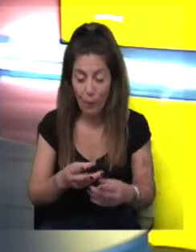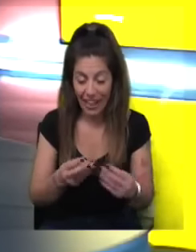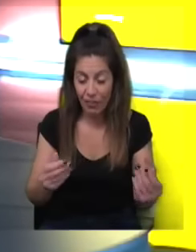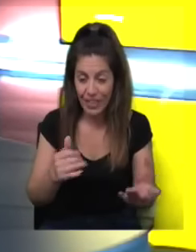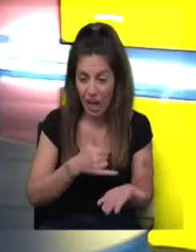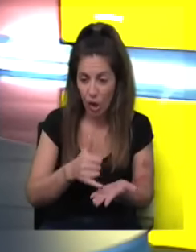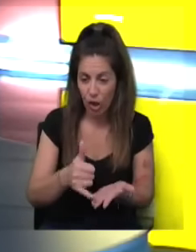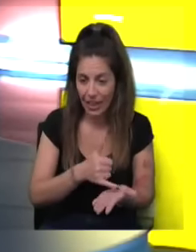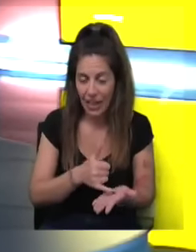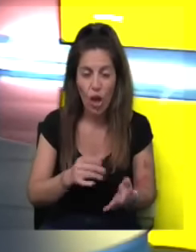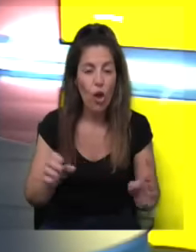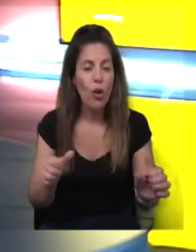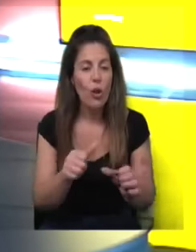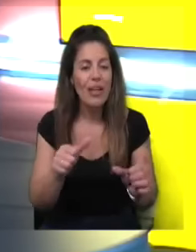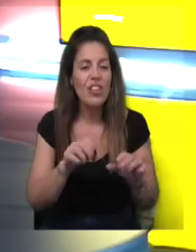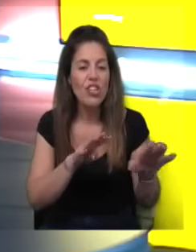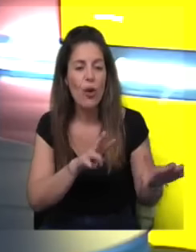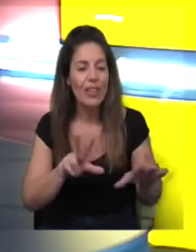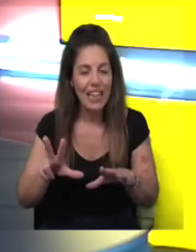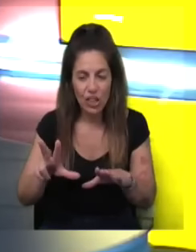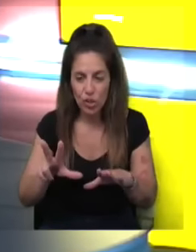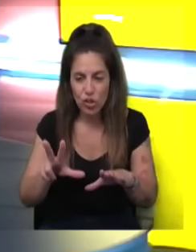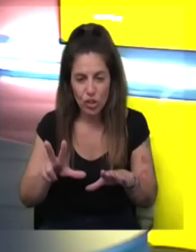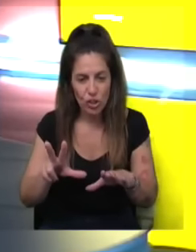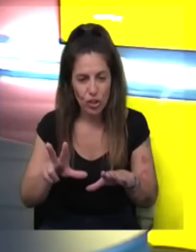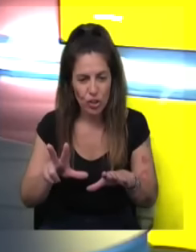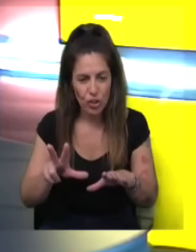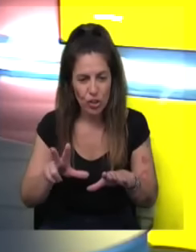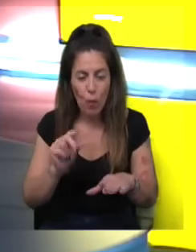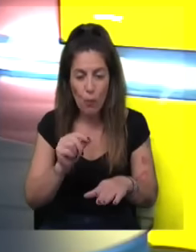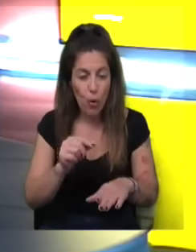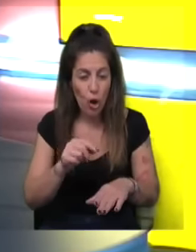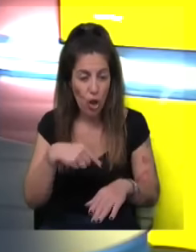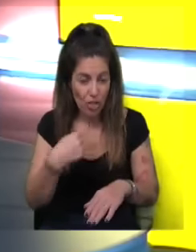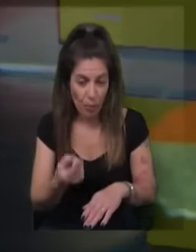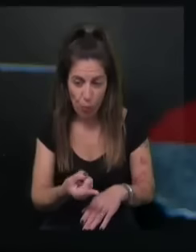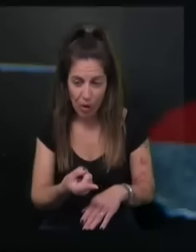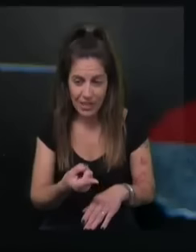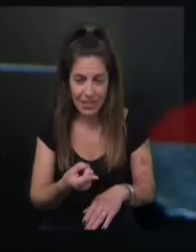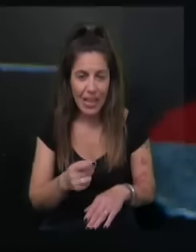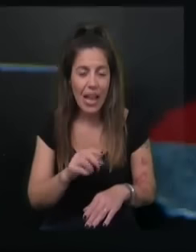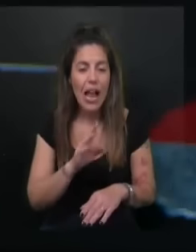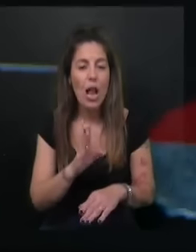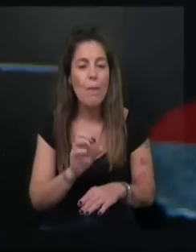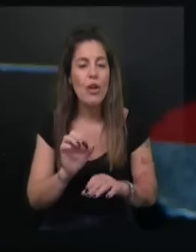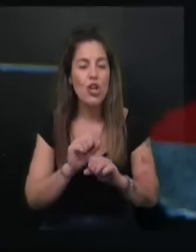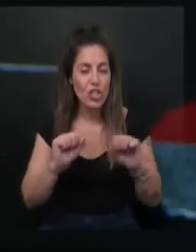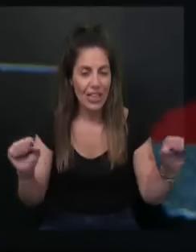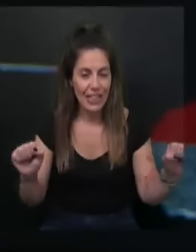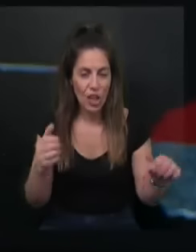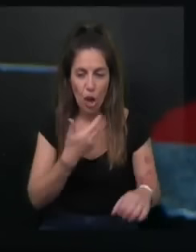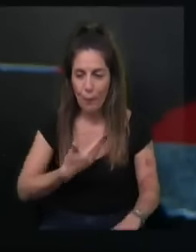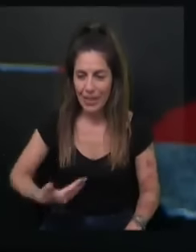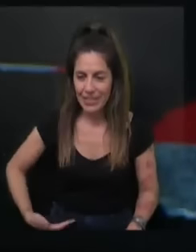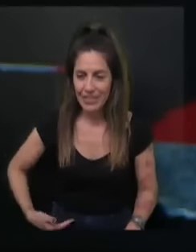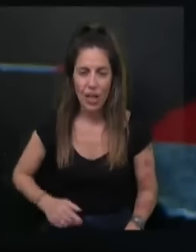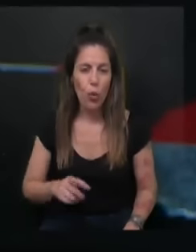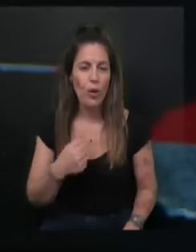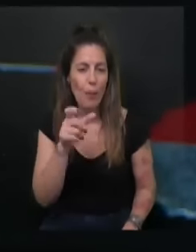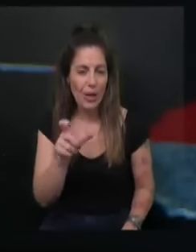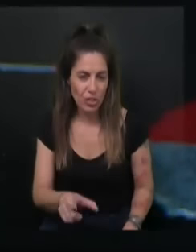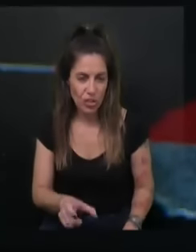cuando pasa eso en el 98 en el Poco después fue el PR secretario de la presiden una persona otro